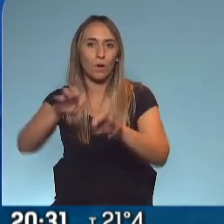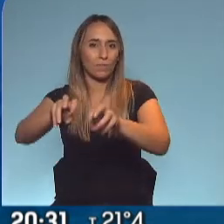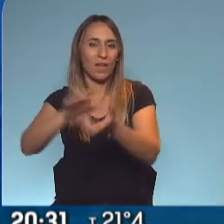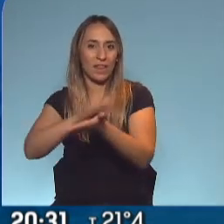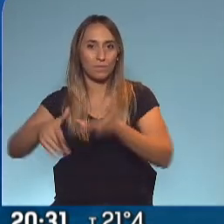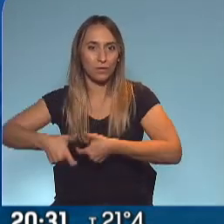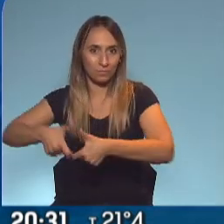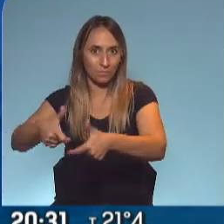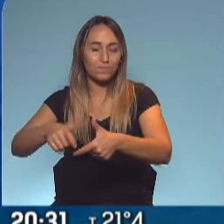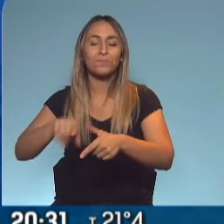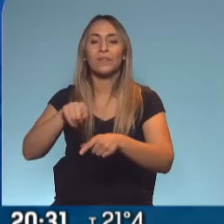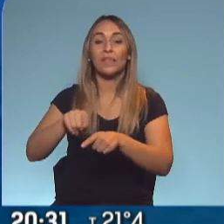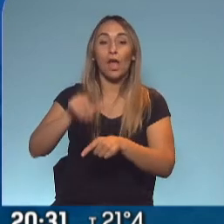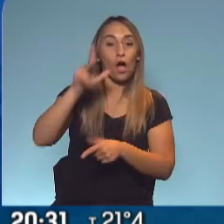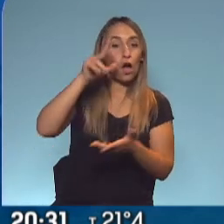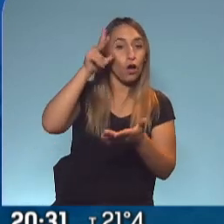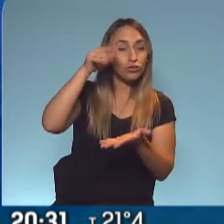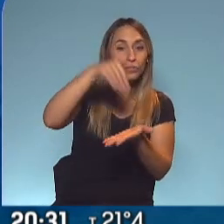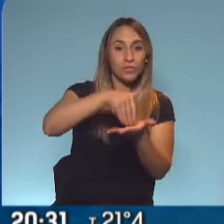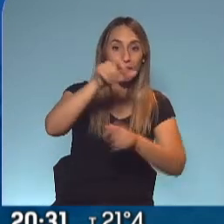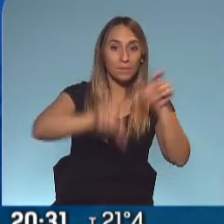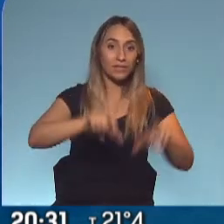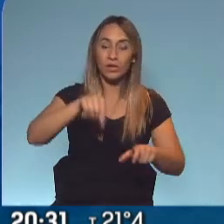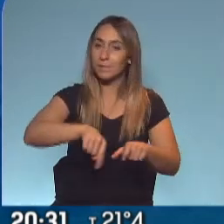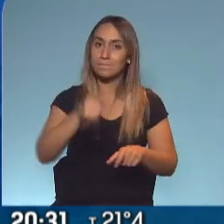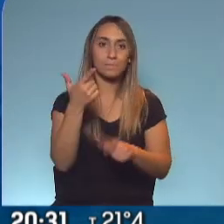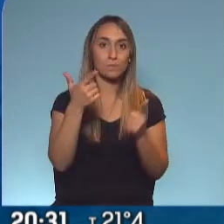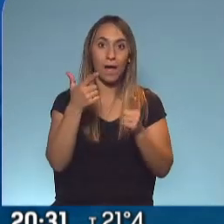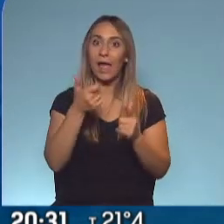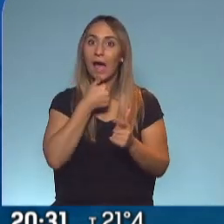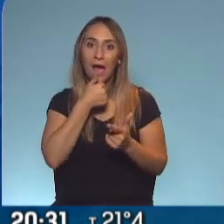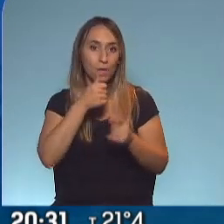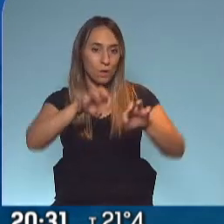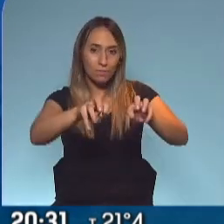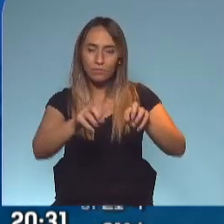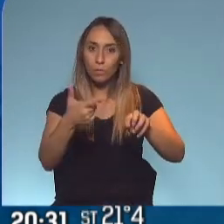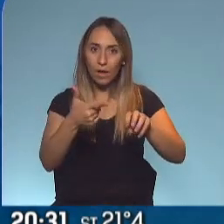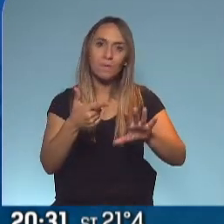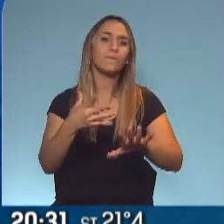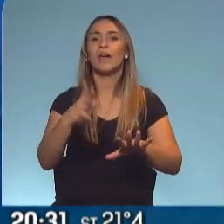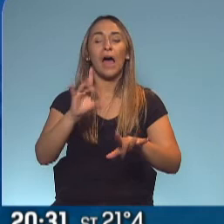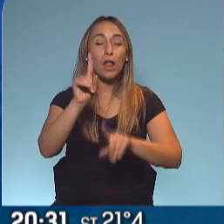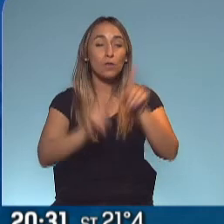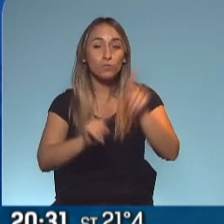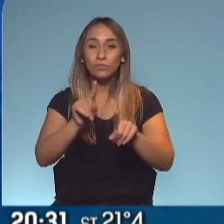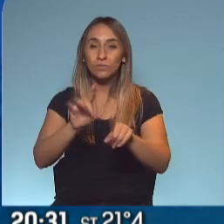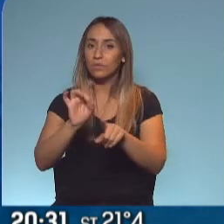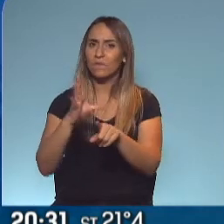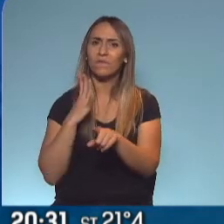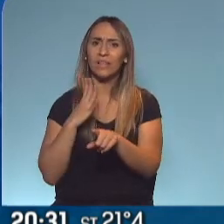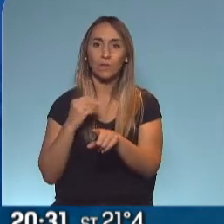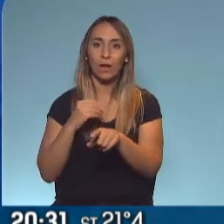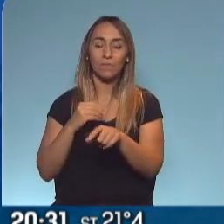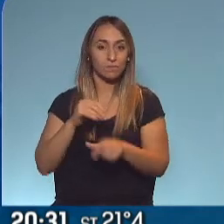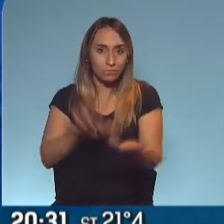de argentinos que hoy no tienen acceso al agua potable, hay 5 millones que lo único que falta es hacer la red. Claro. Es decir, está la